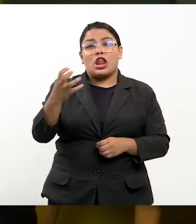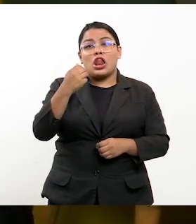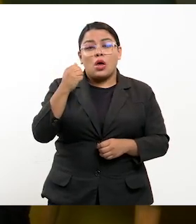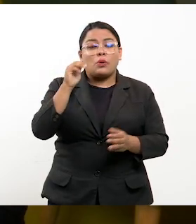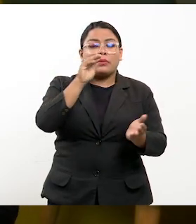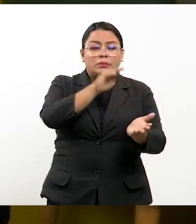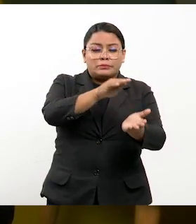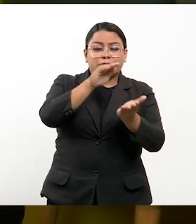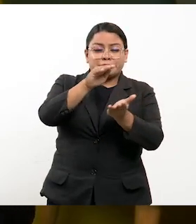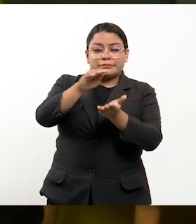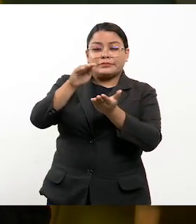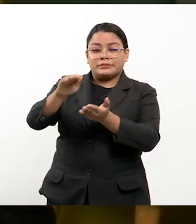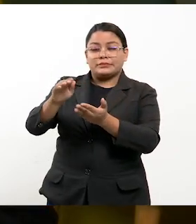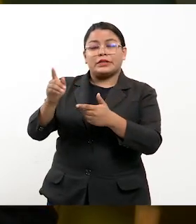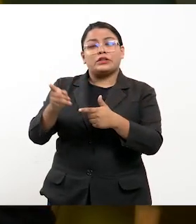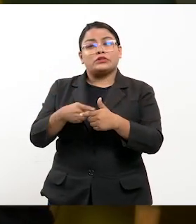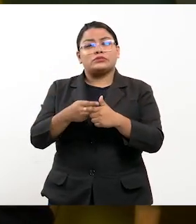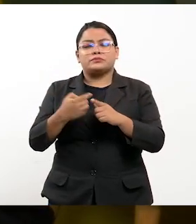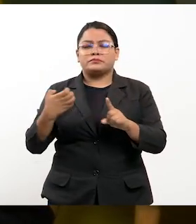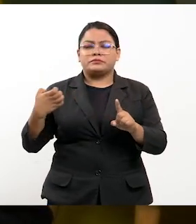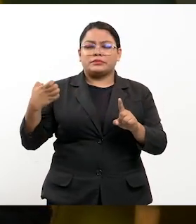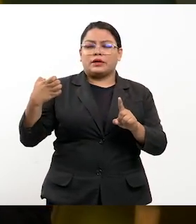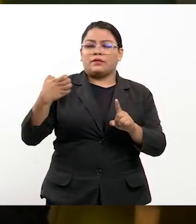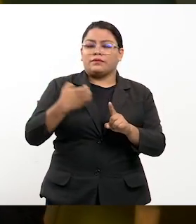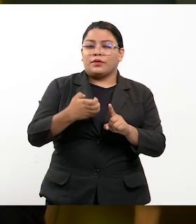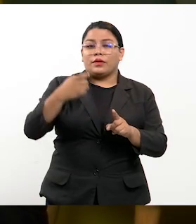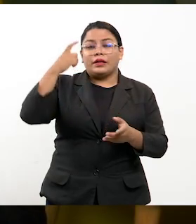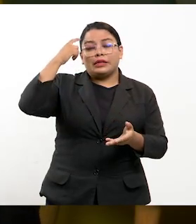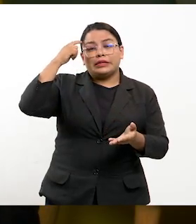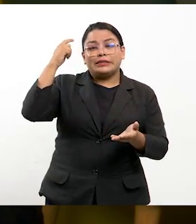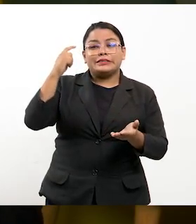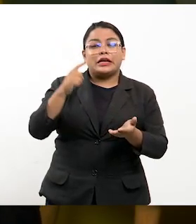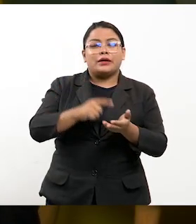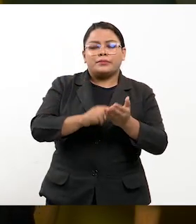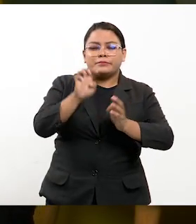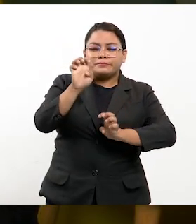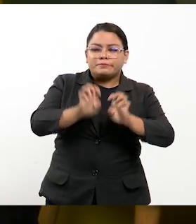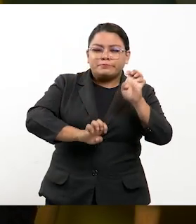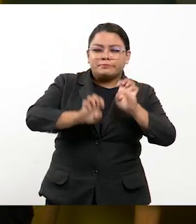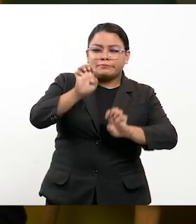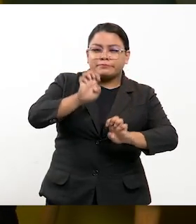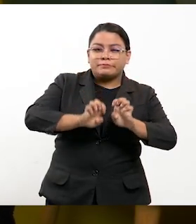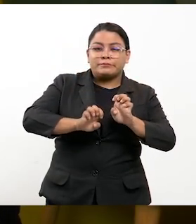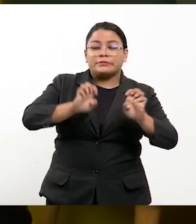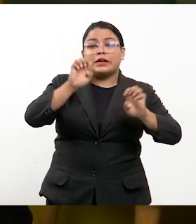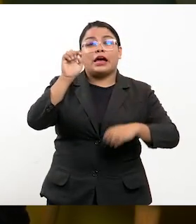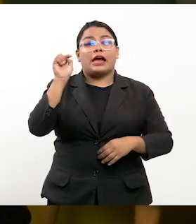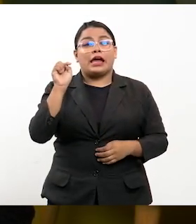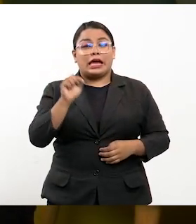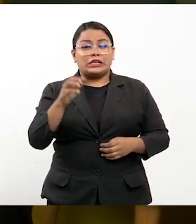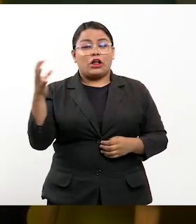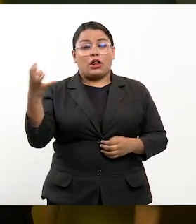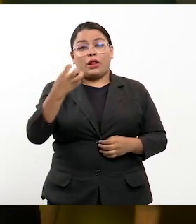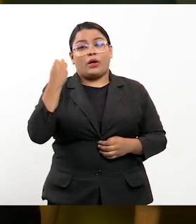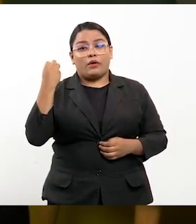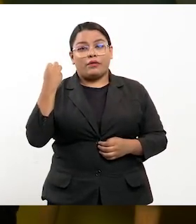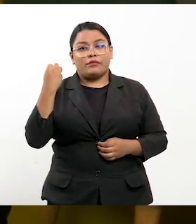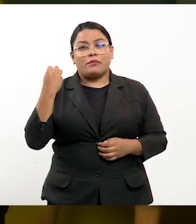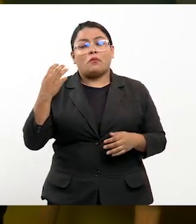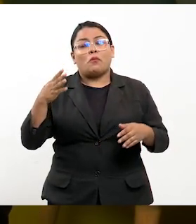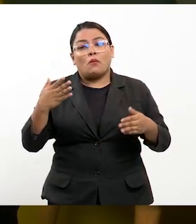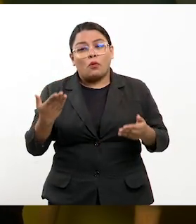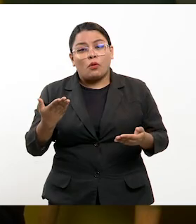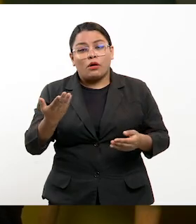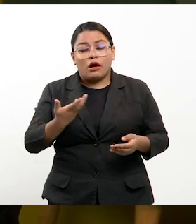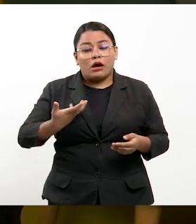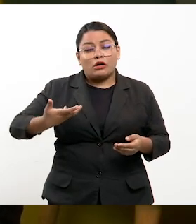lo tanto, el enfoque principal de las pruebas va a ser evaluar esos indicadores de logro, pues estos son los que